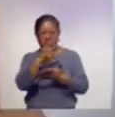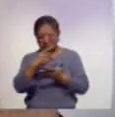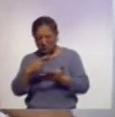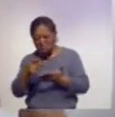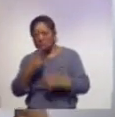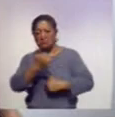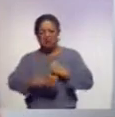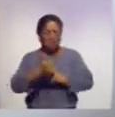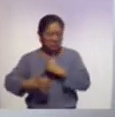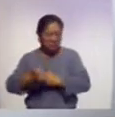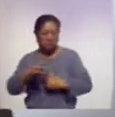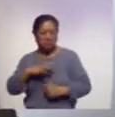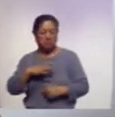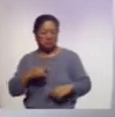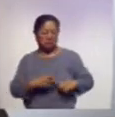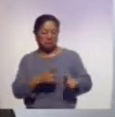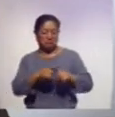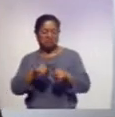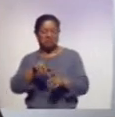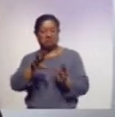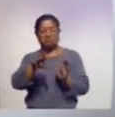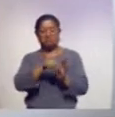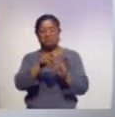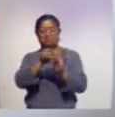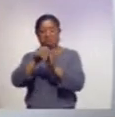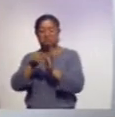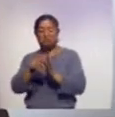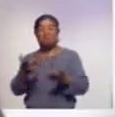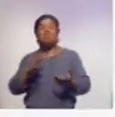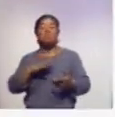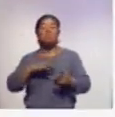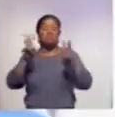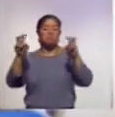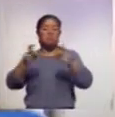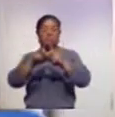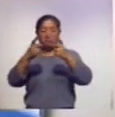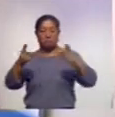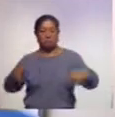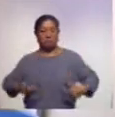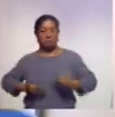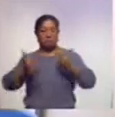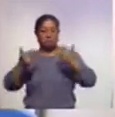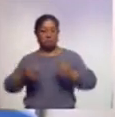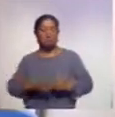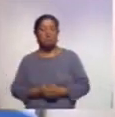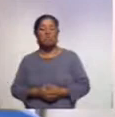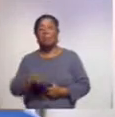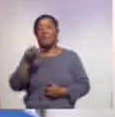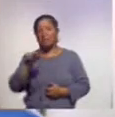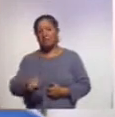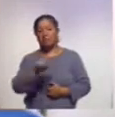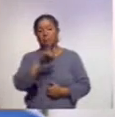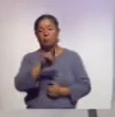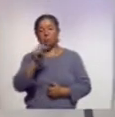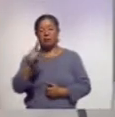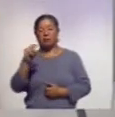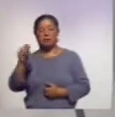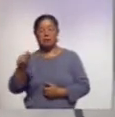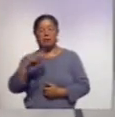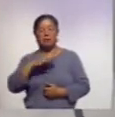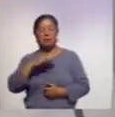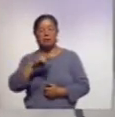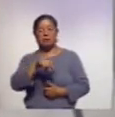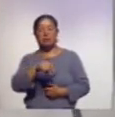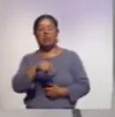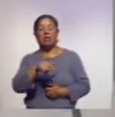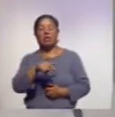concursos, tienen temas de desarrollo humano. Con esto, la UPT se posiciona como una de las instituciones de